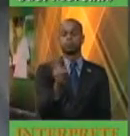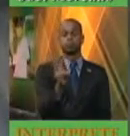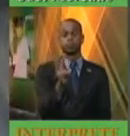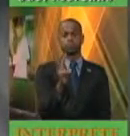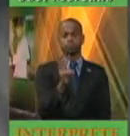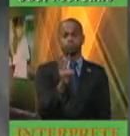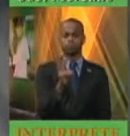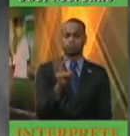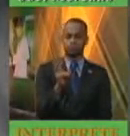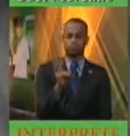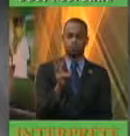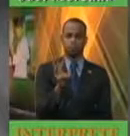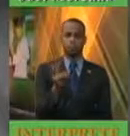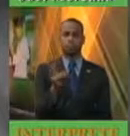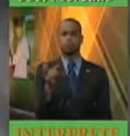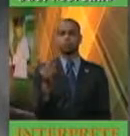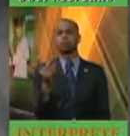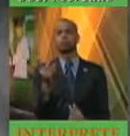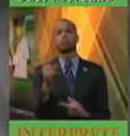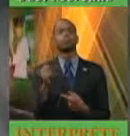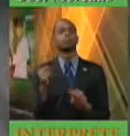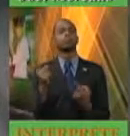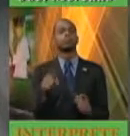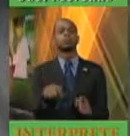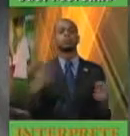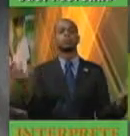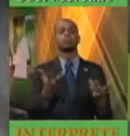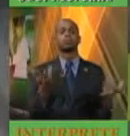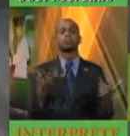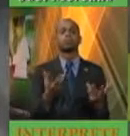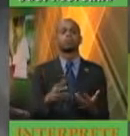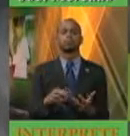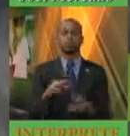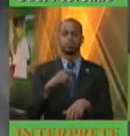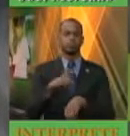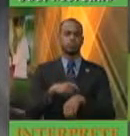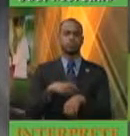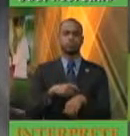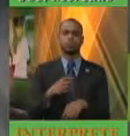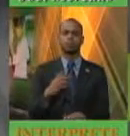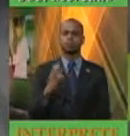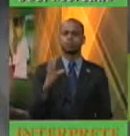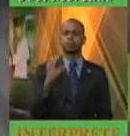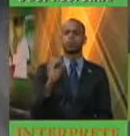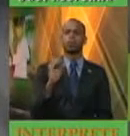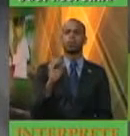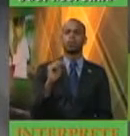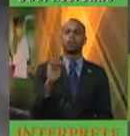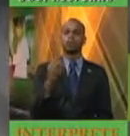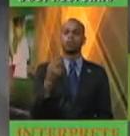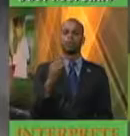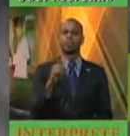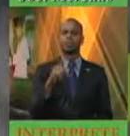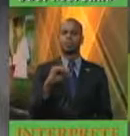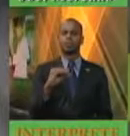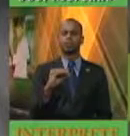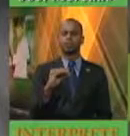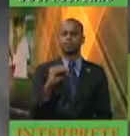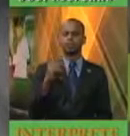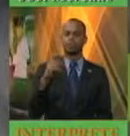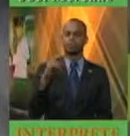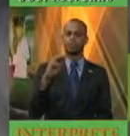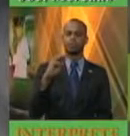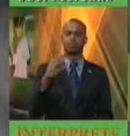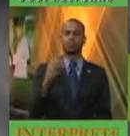1916, cuando termina el denominado periodo del Concho Primo, que va